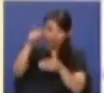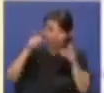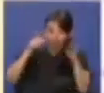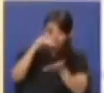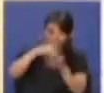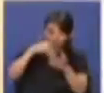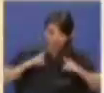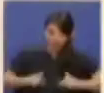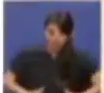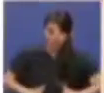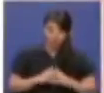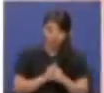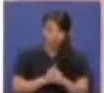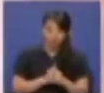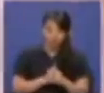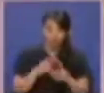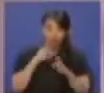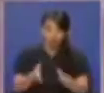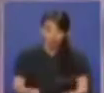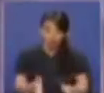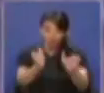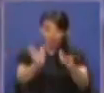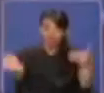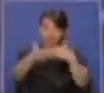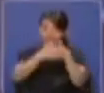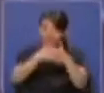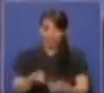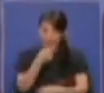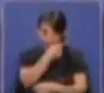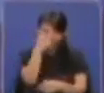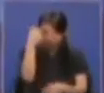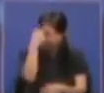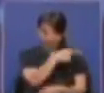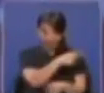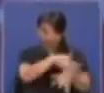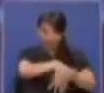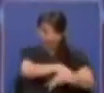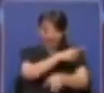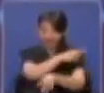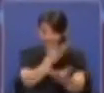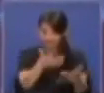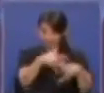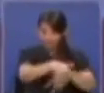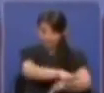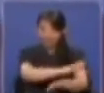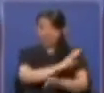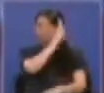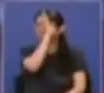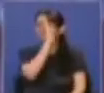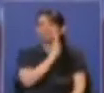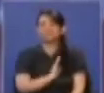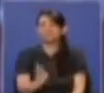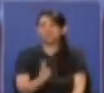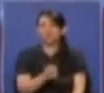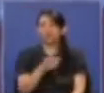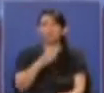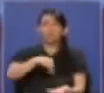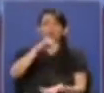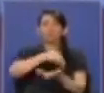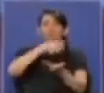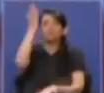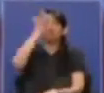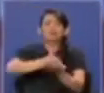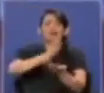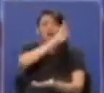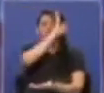¿Ustedes creen que ellos salieron a cerrar vías que ha construido la Revolución Ciudadana? Nunca se detuvo Manabí, compañeros,